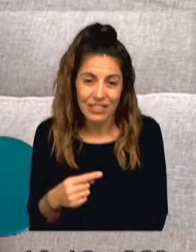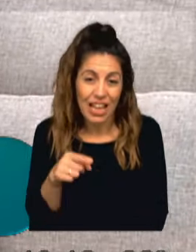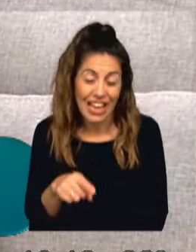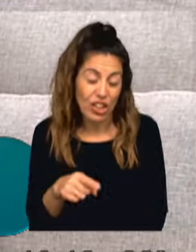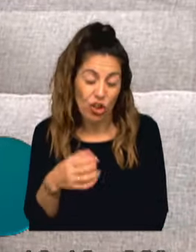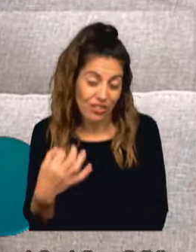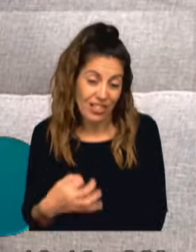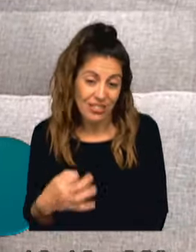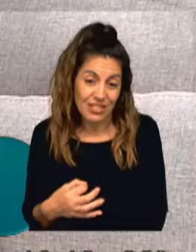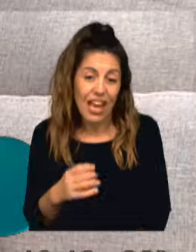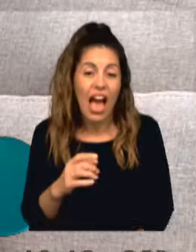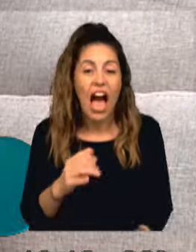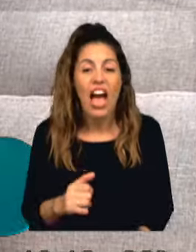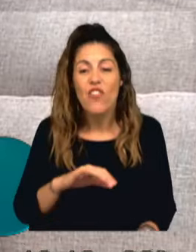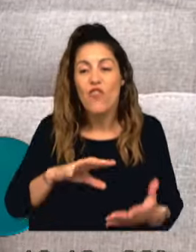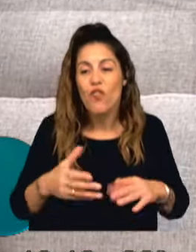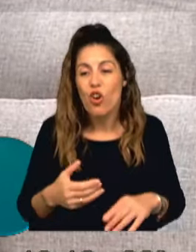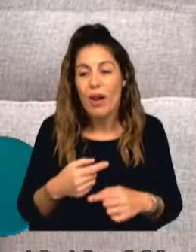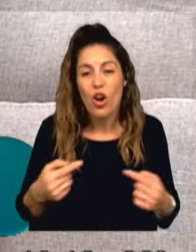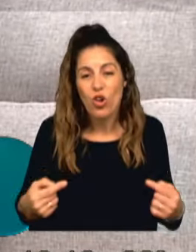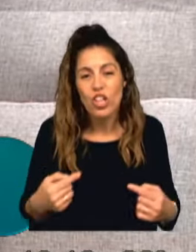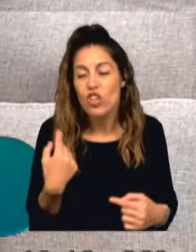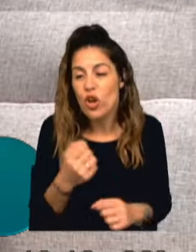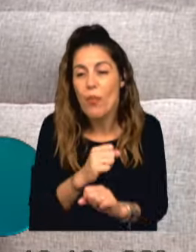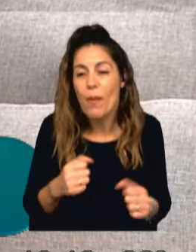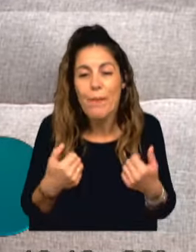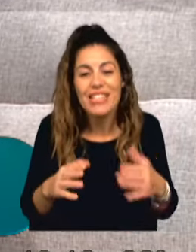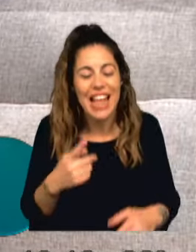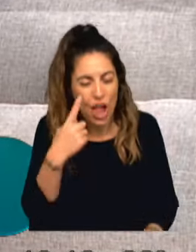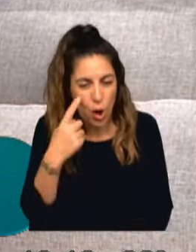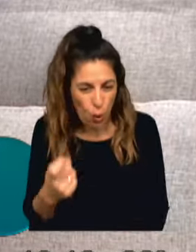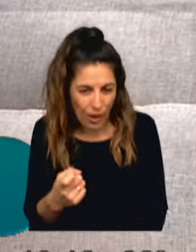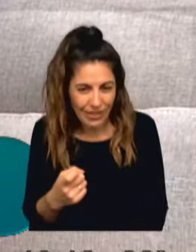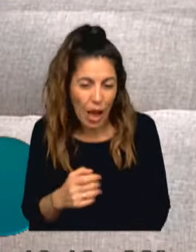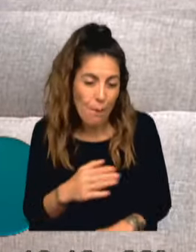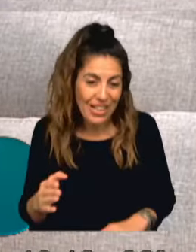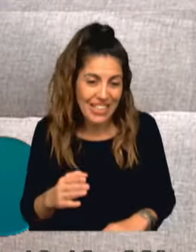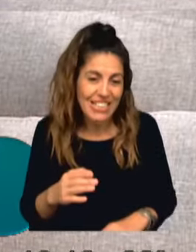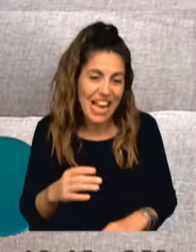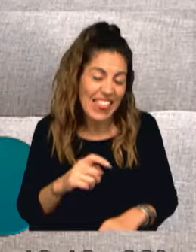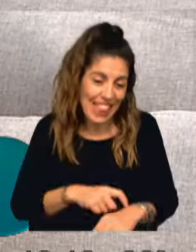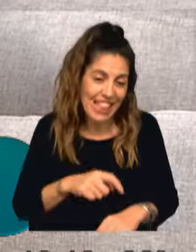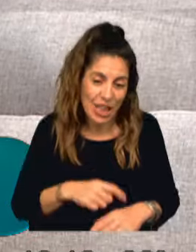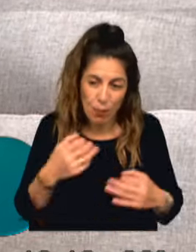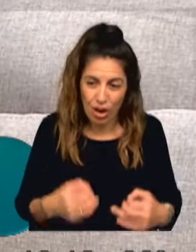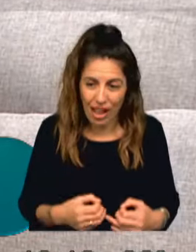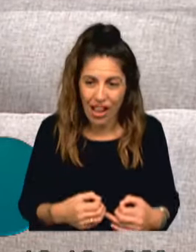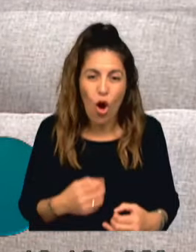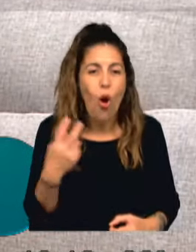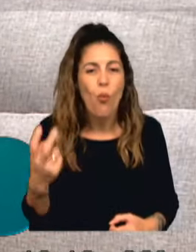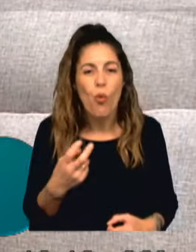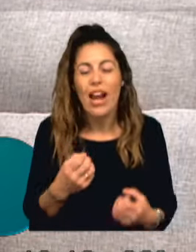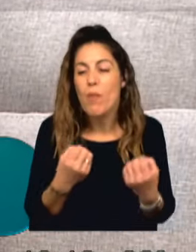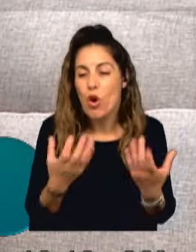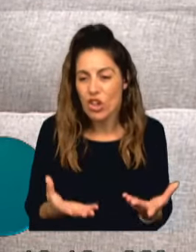sucede hay alguna forma o algunas pautas como para nosotros poder empezarnos a dar cuenta Más allá de lo cronológico que que que tiene esto O por lo menos buscarle un